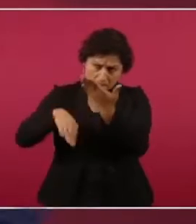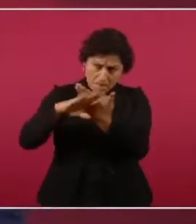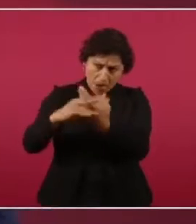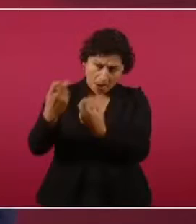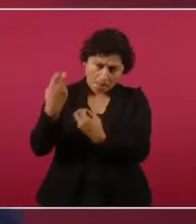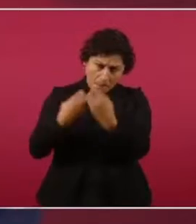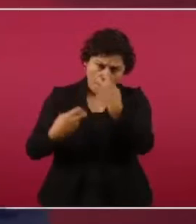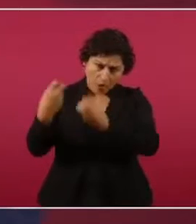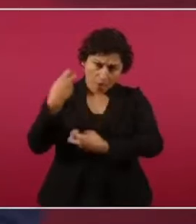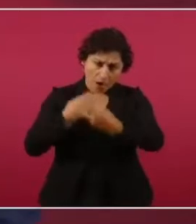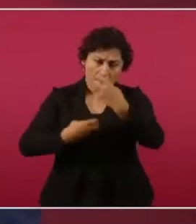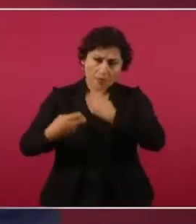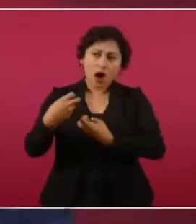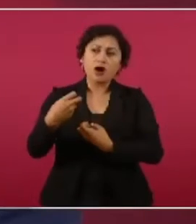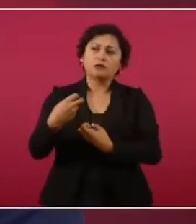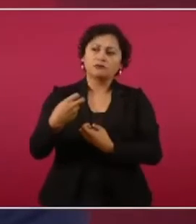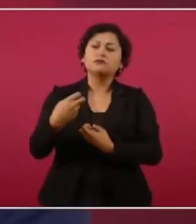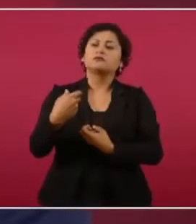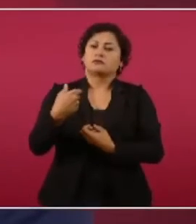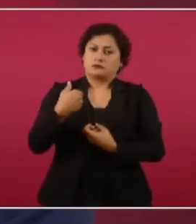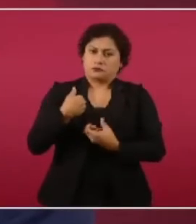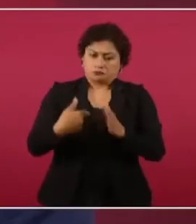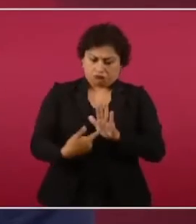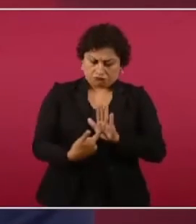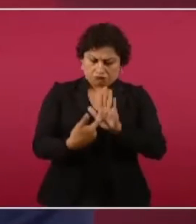doy a conocer mi testamento,